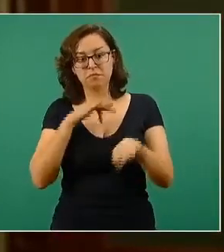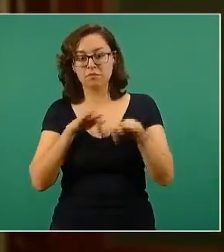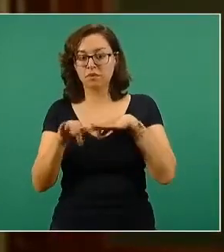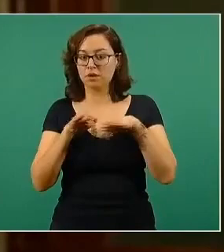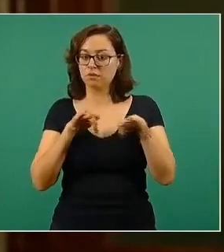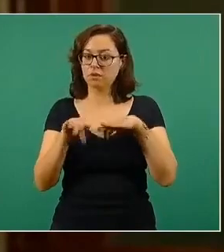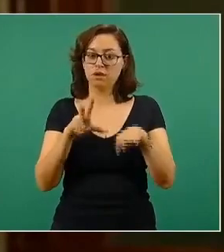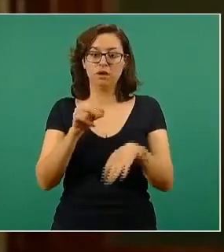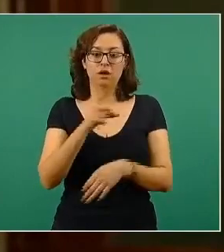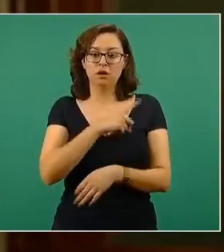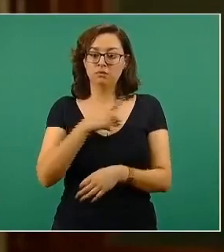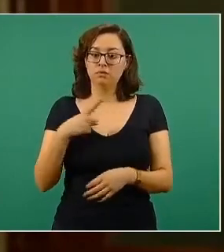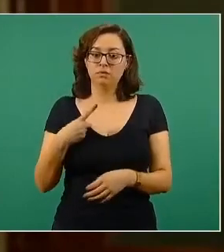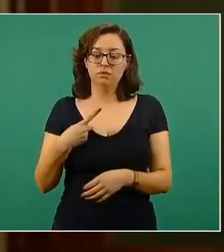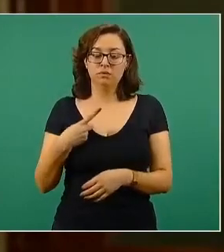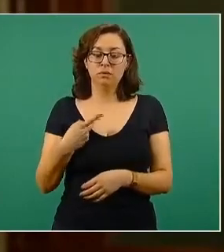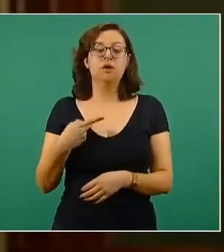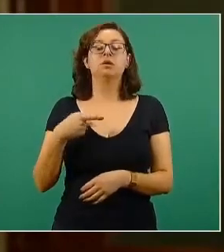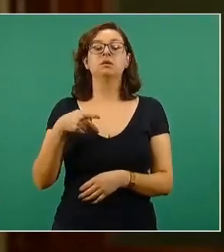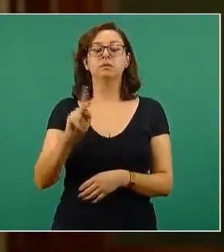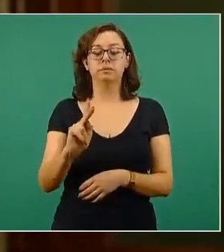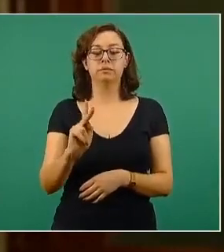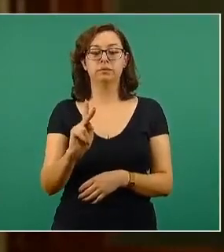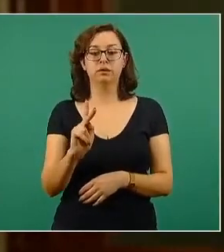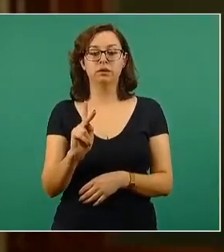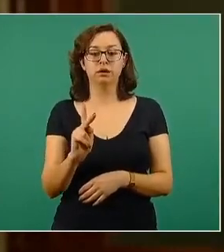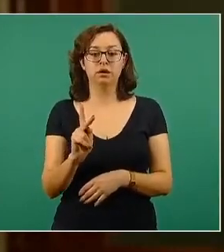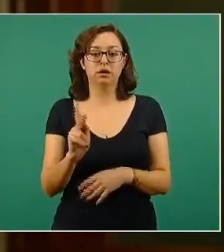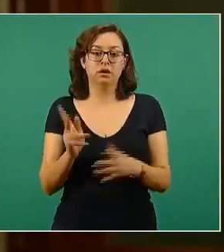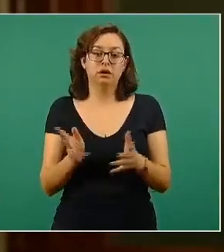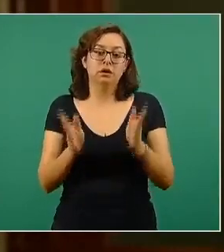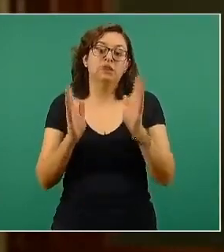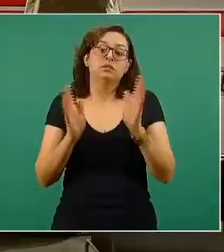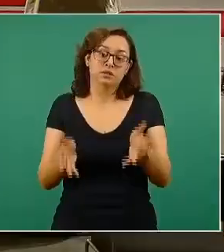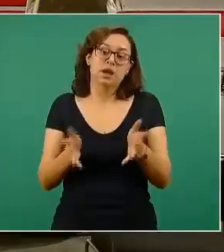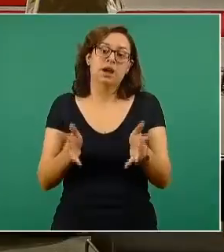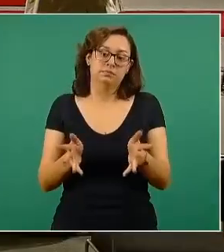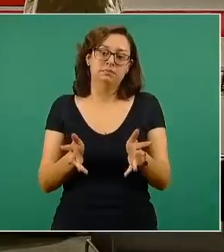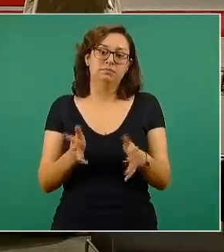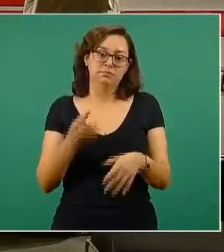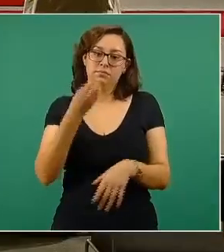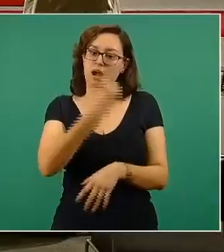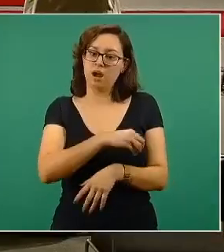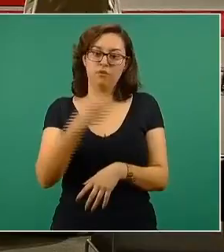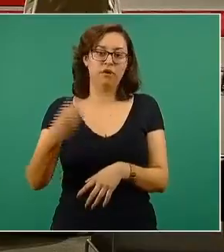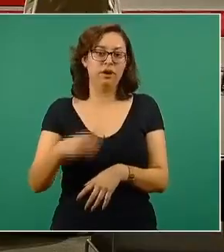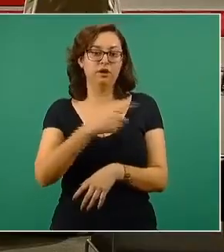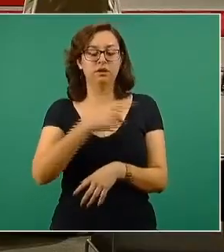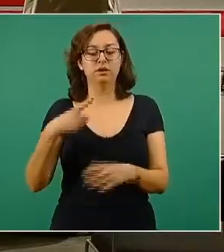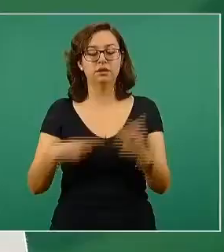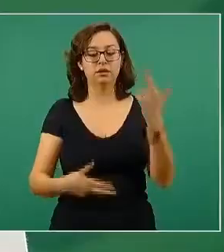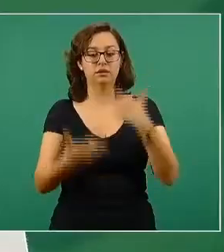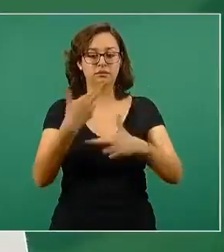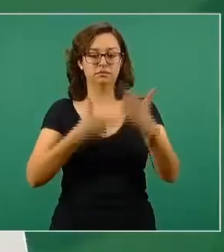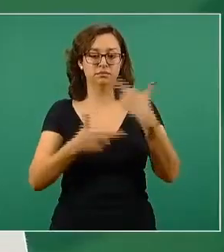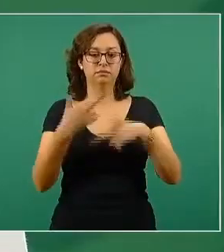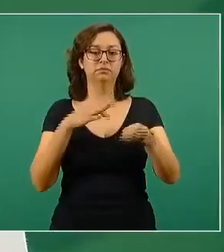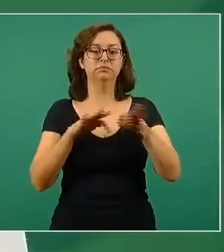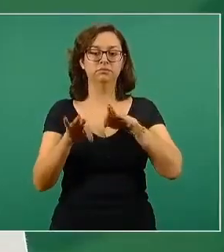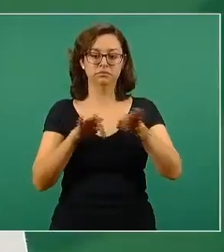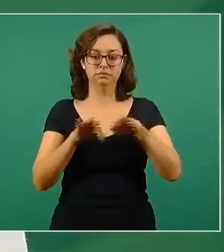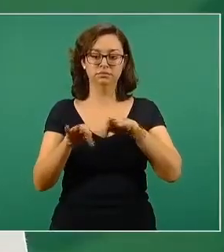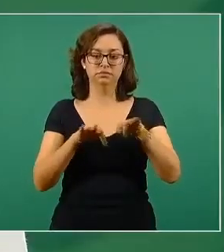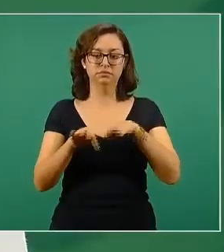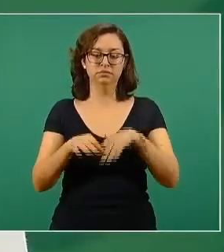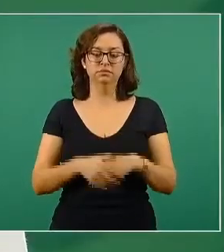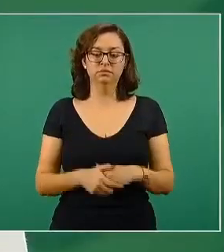esas circunstancias. Sin embargo, pues de alguna manera me comentan que sí están siendo obligados a asistir a